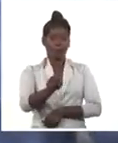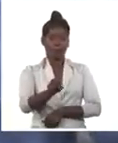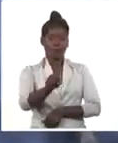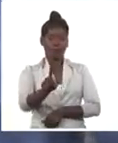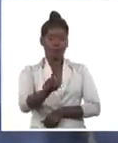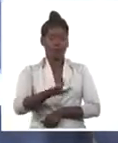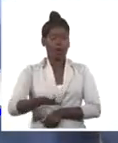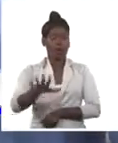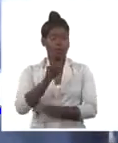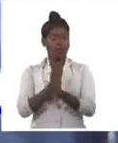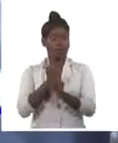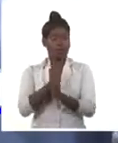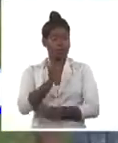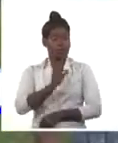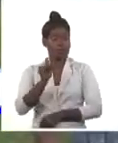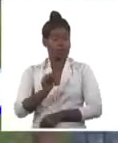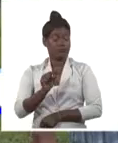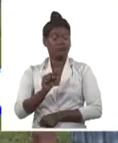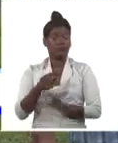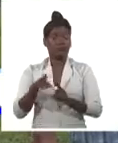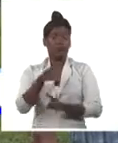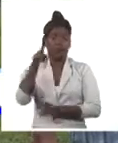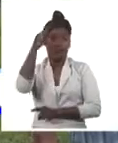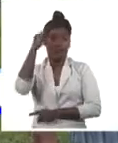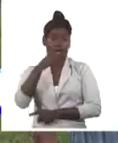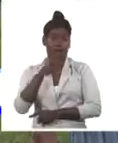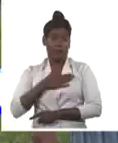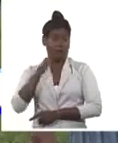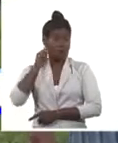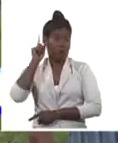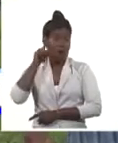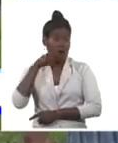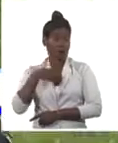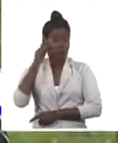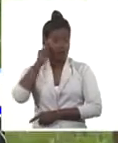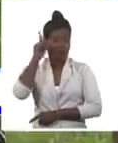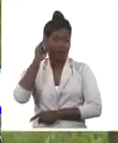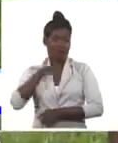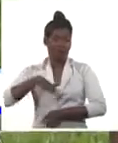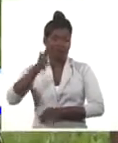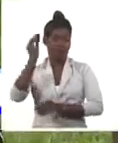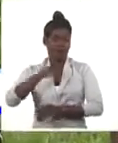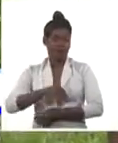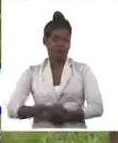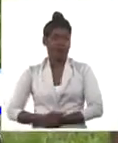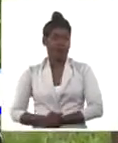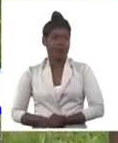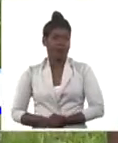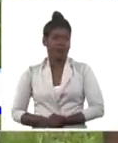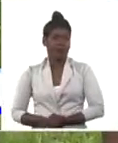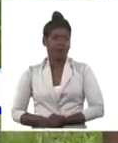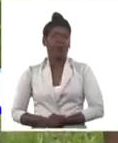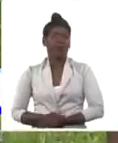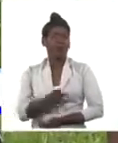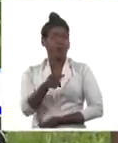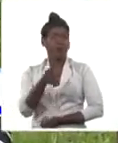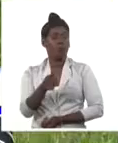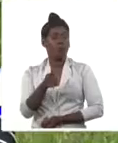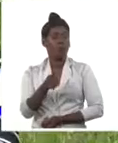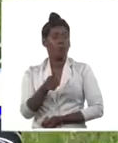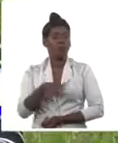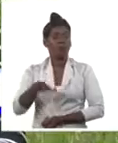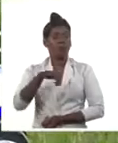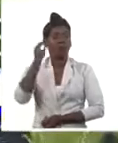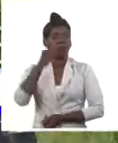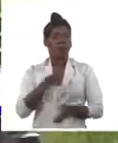diálogo con los productores, conoció de sus experiencias en la diversificación de los cultivos. Aquí hay que aprovechar todos los municipios estos que tenemos